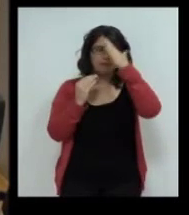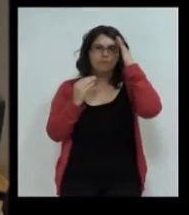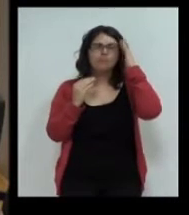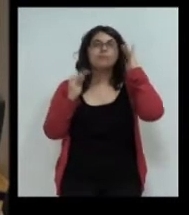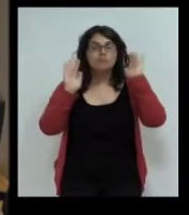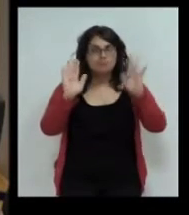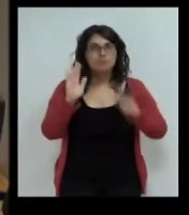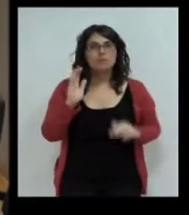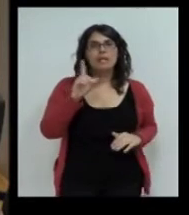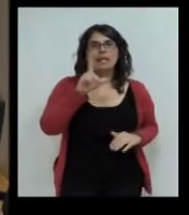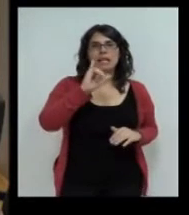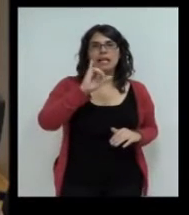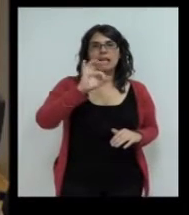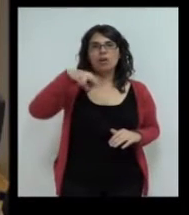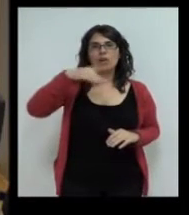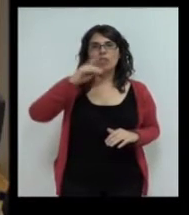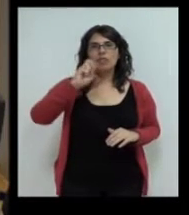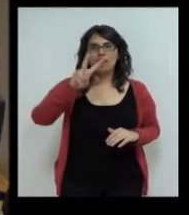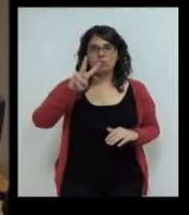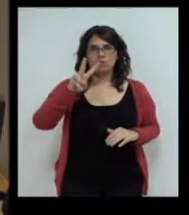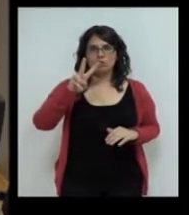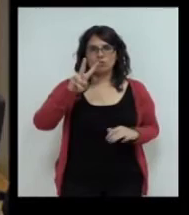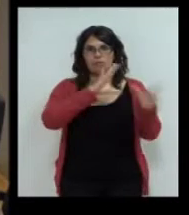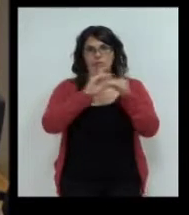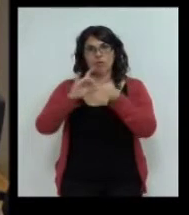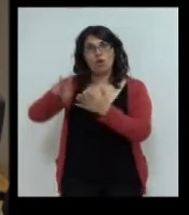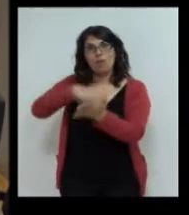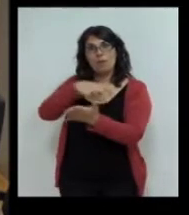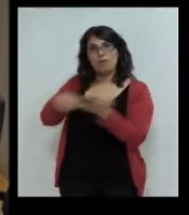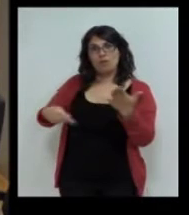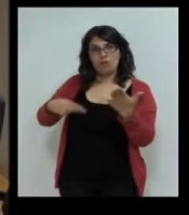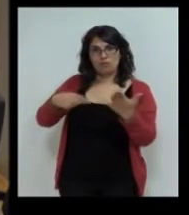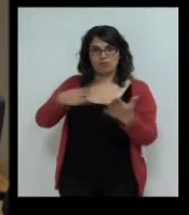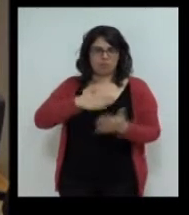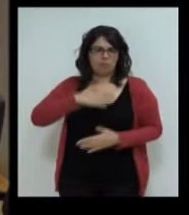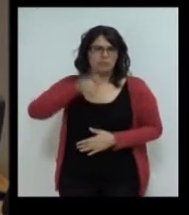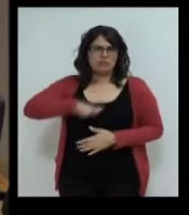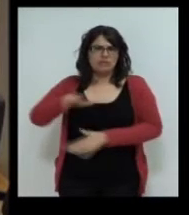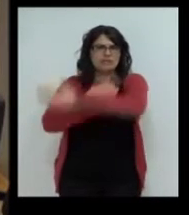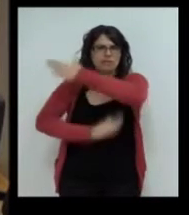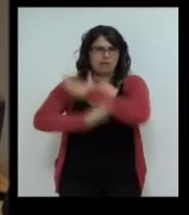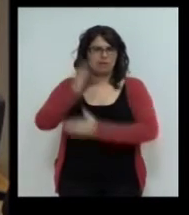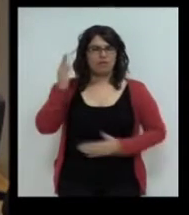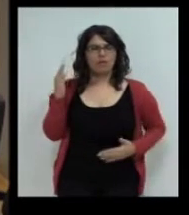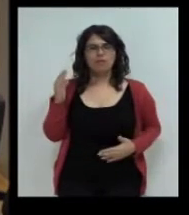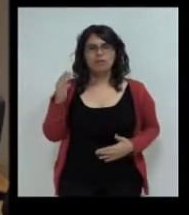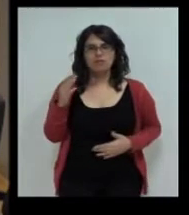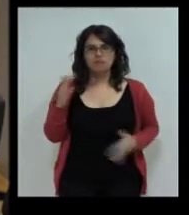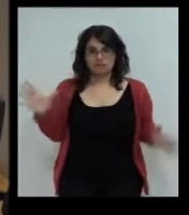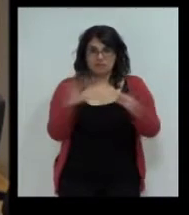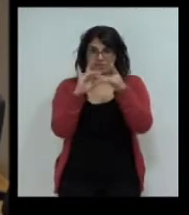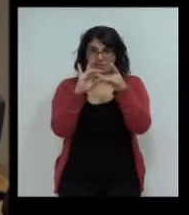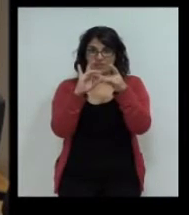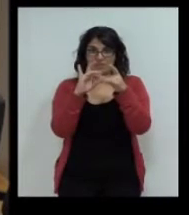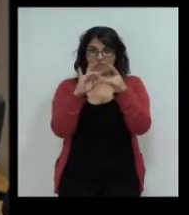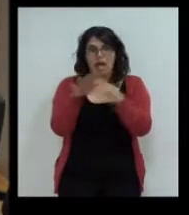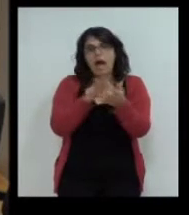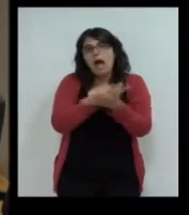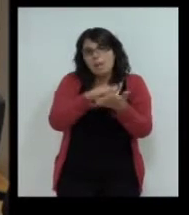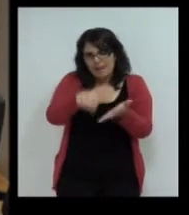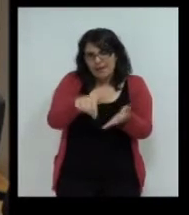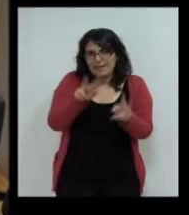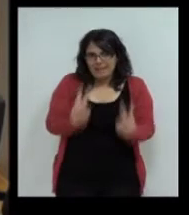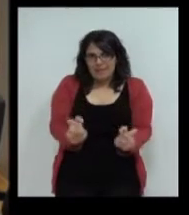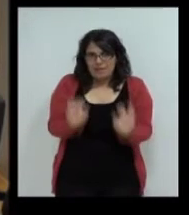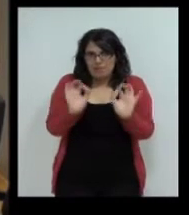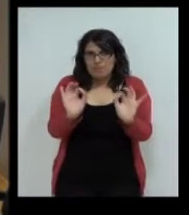la Liondau con la Convención de Naciones Unidas para las personas con discapacidad, en este entorno concreto